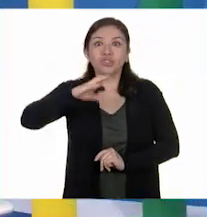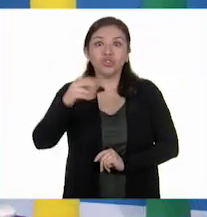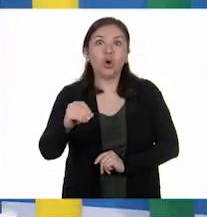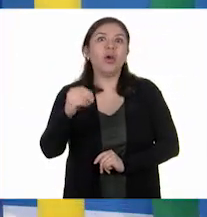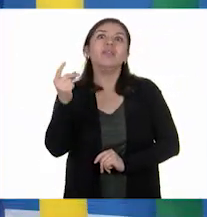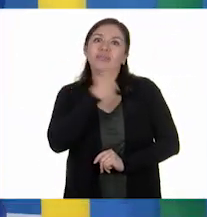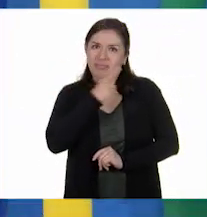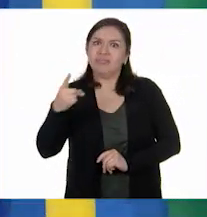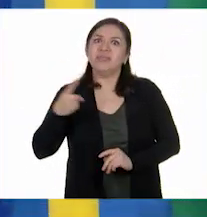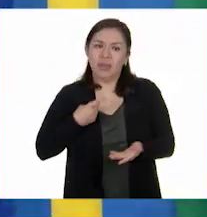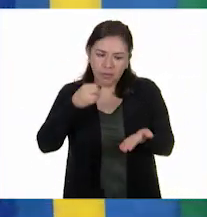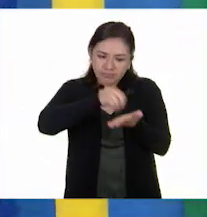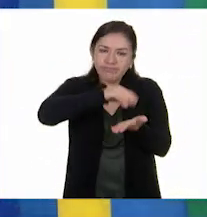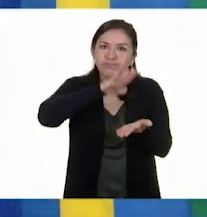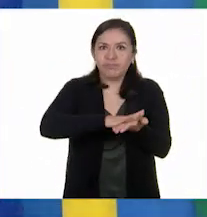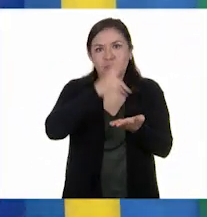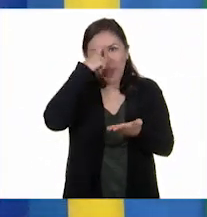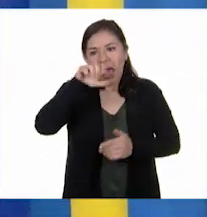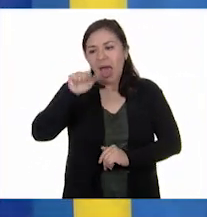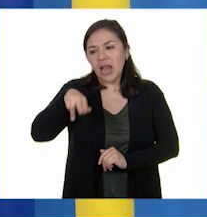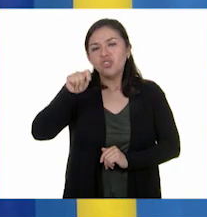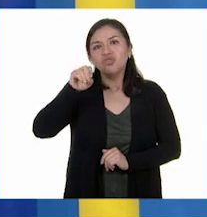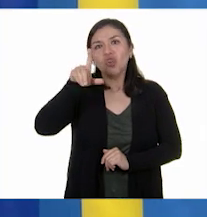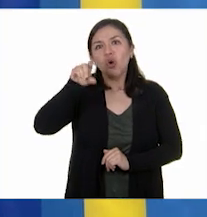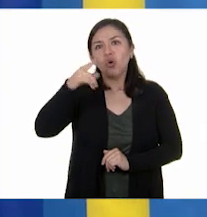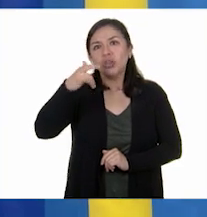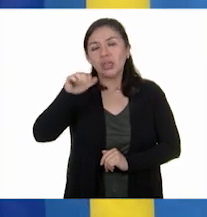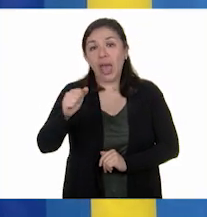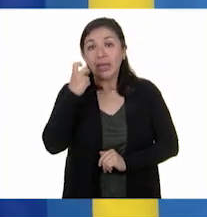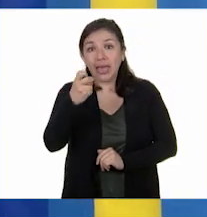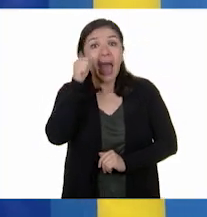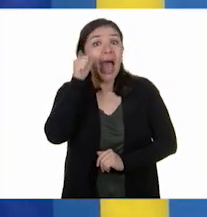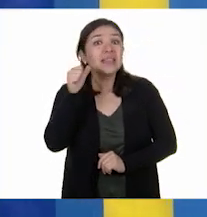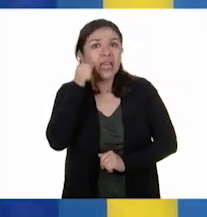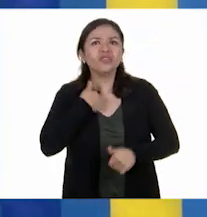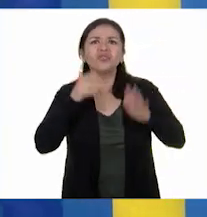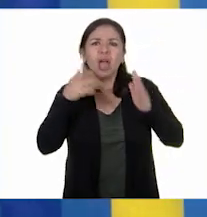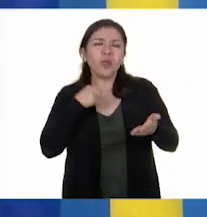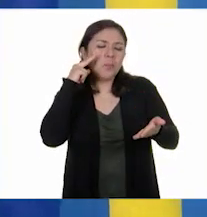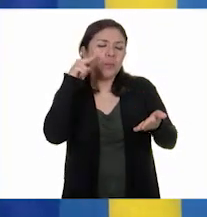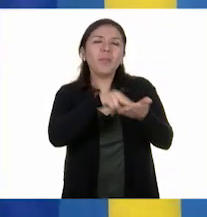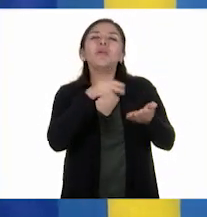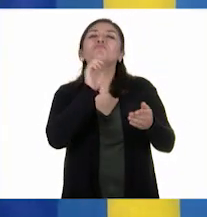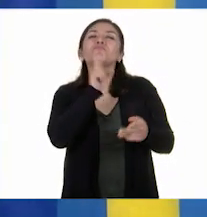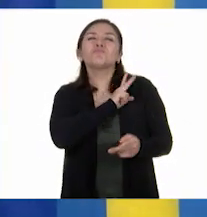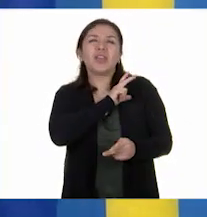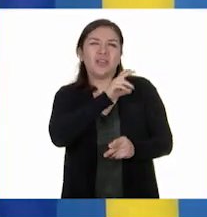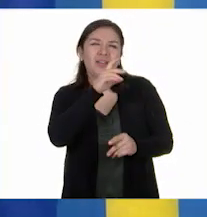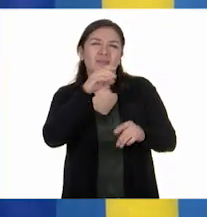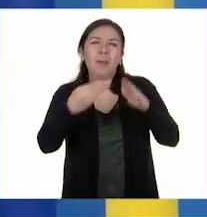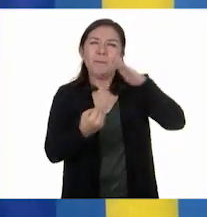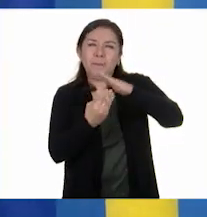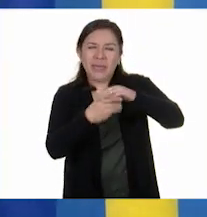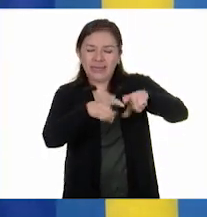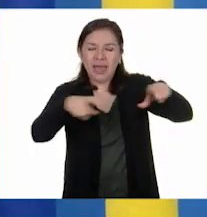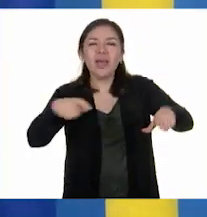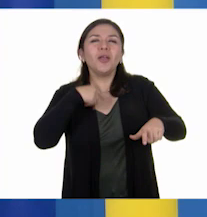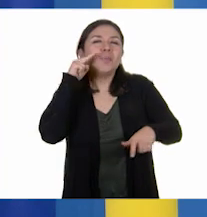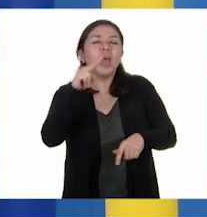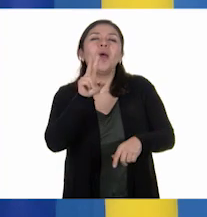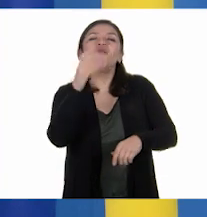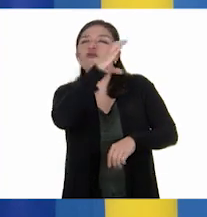una antología. Y además, desde ayer coloqué sobre mi escritorio una foto suya para cada que necesite